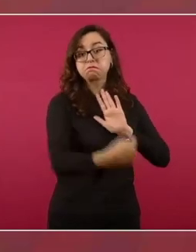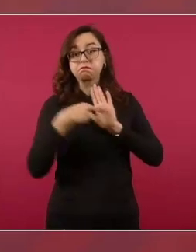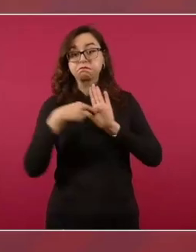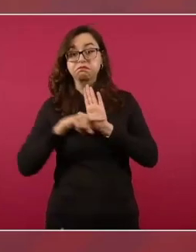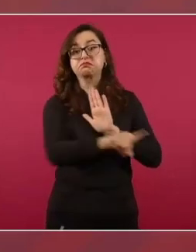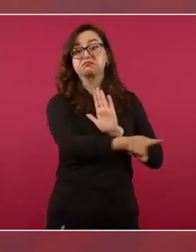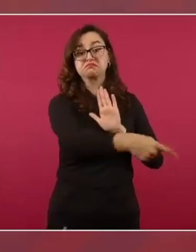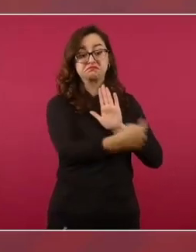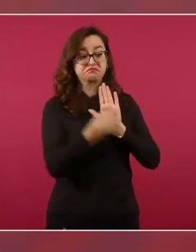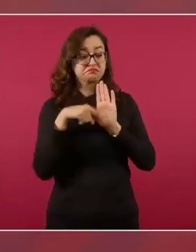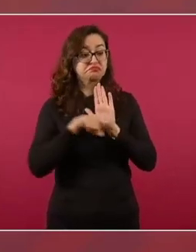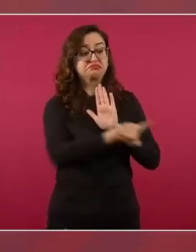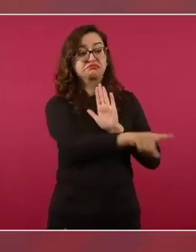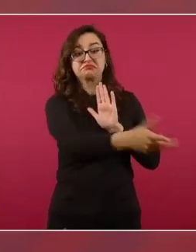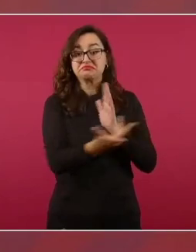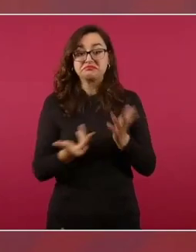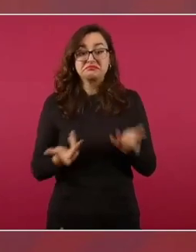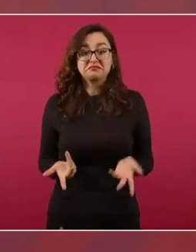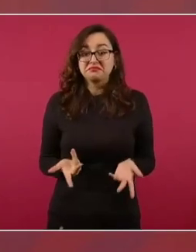No les ayuda.